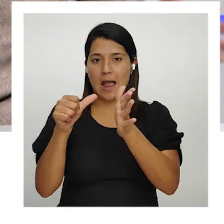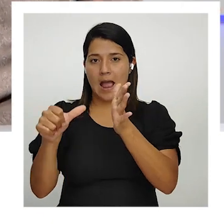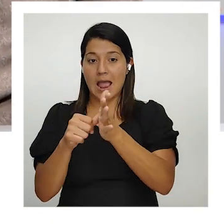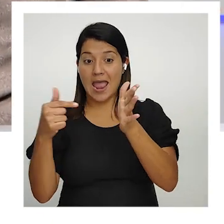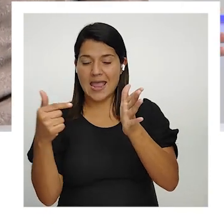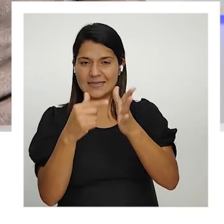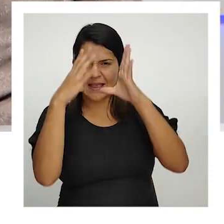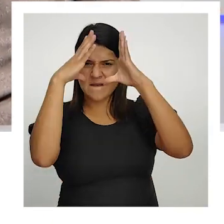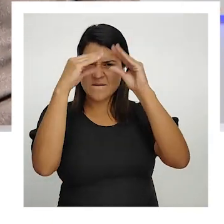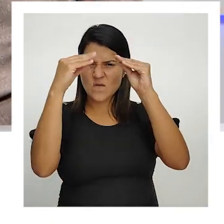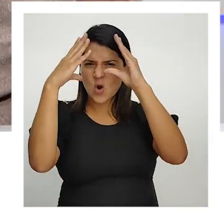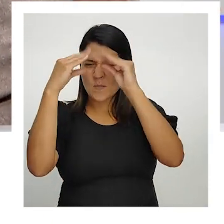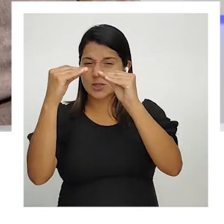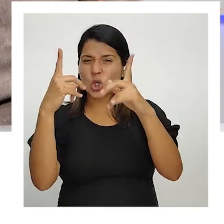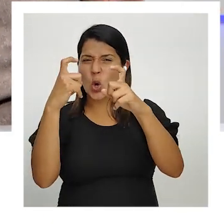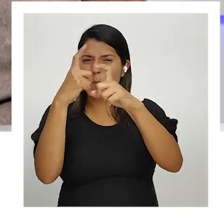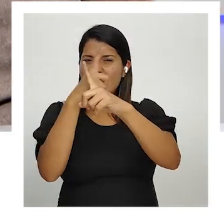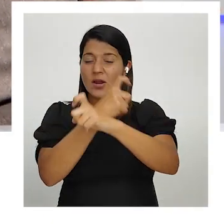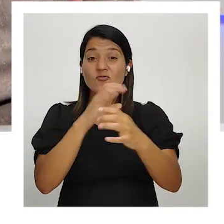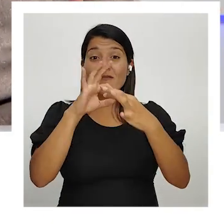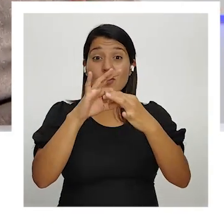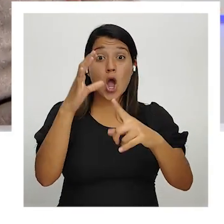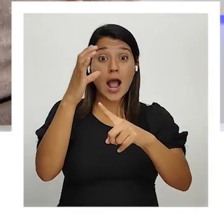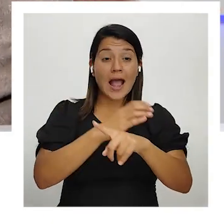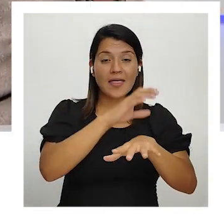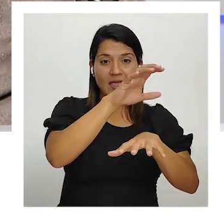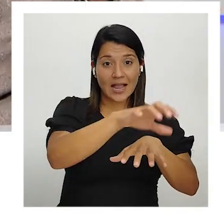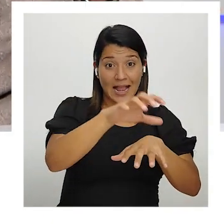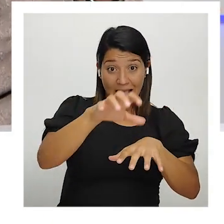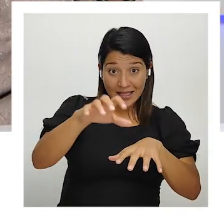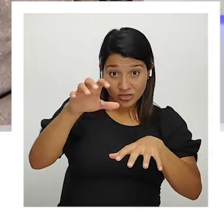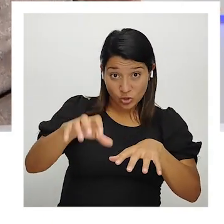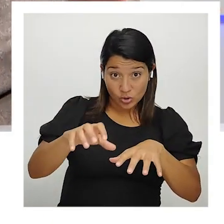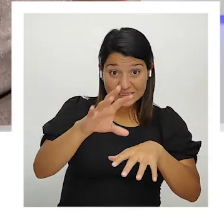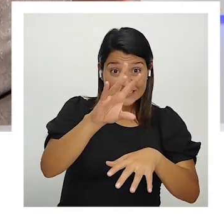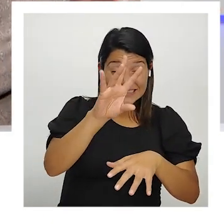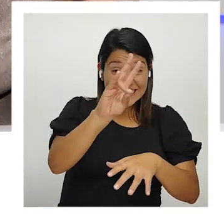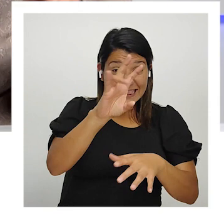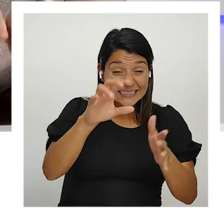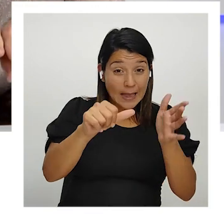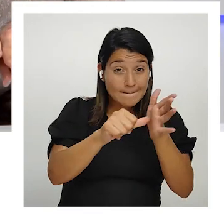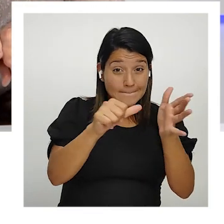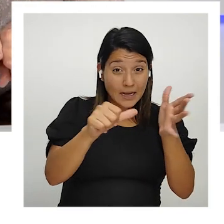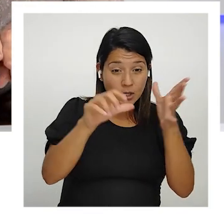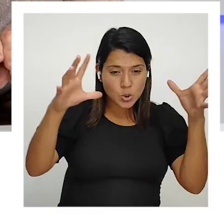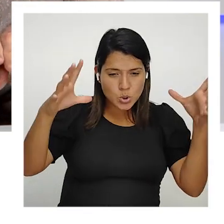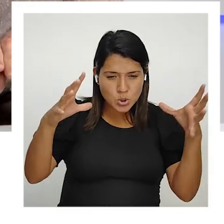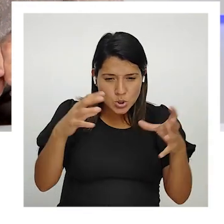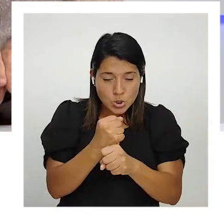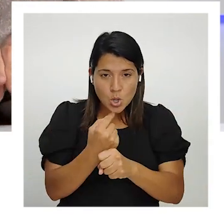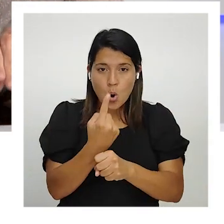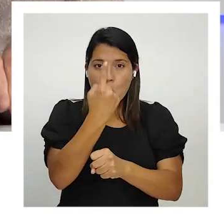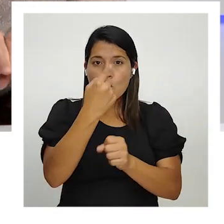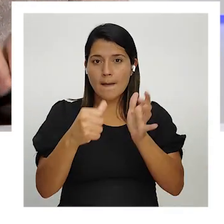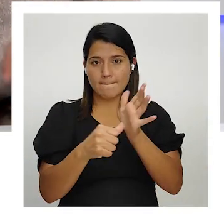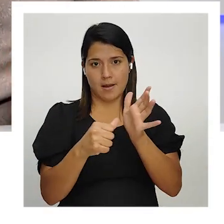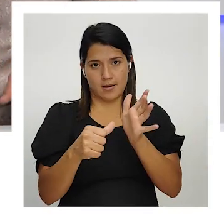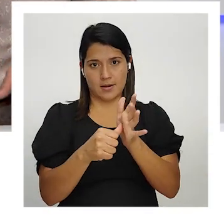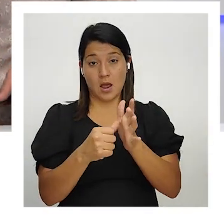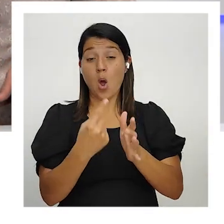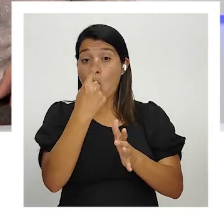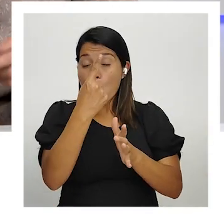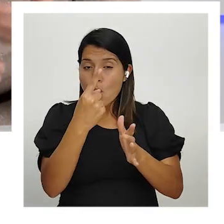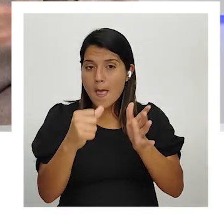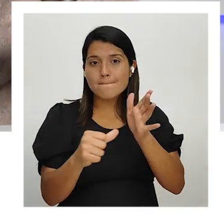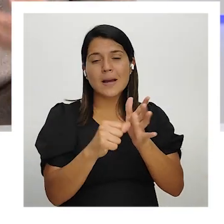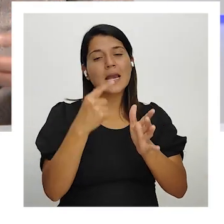informes complejísimos sobre cada cantón y reducir esas 700 páginas a una paginita. Una página por